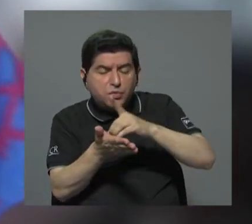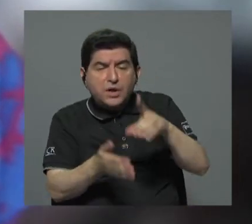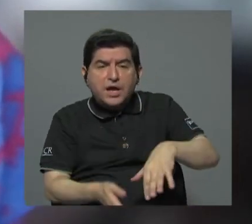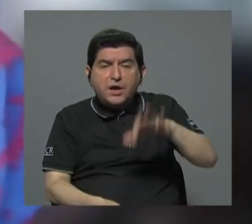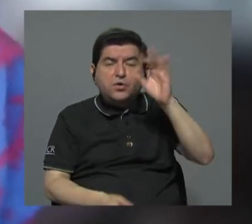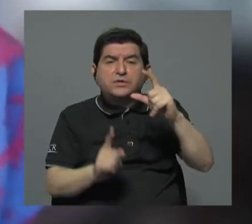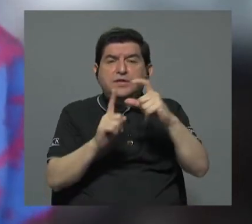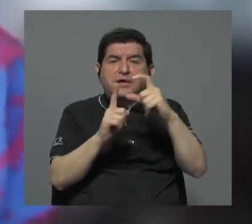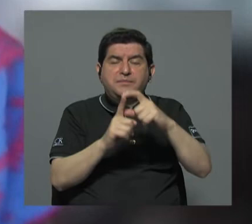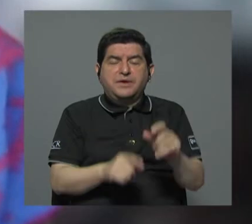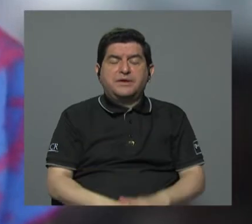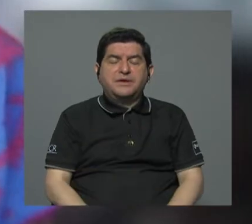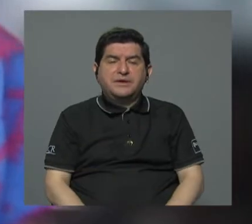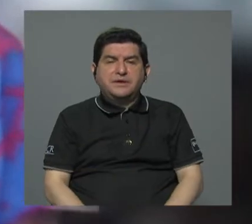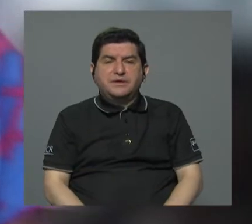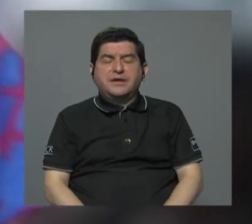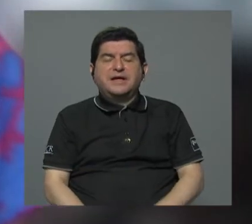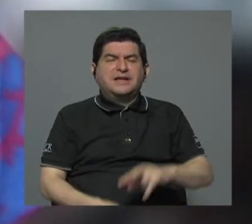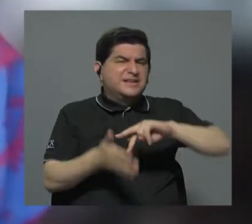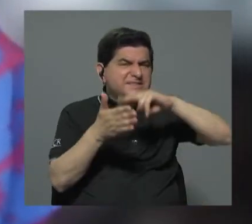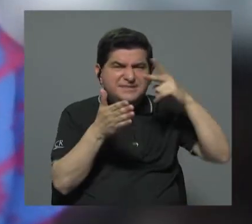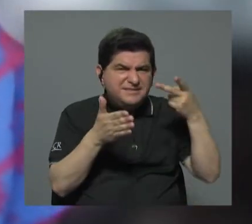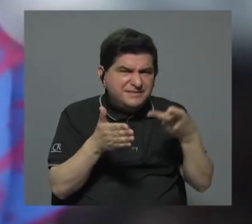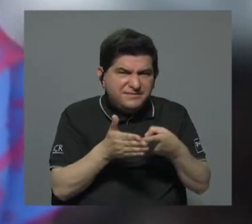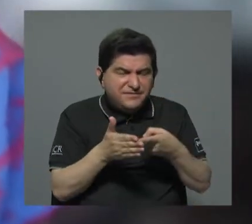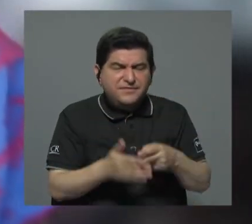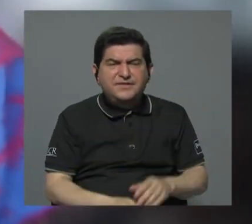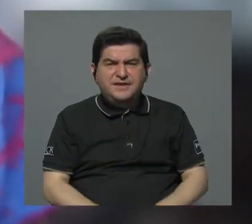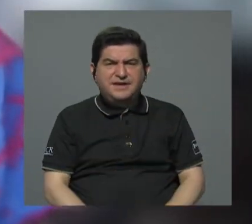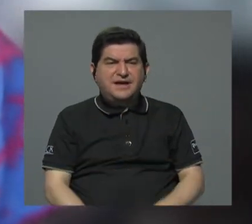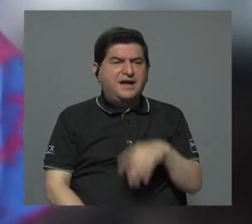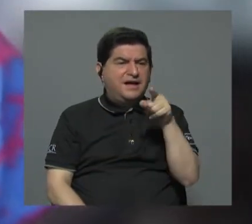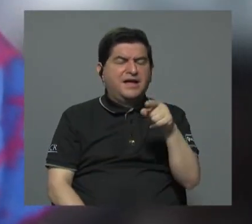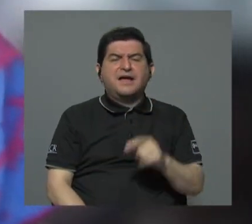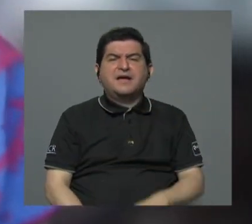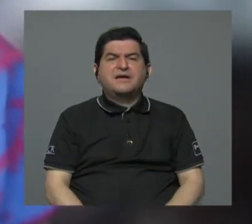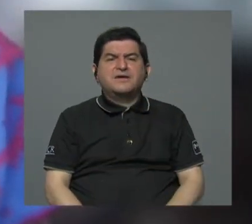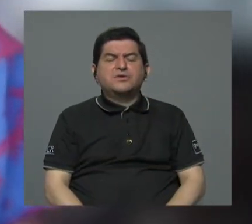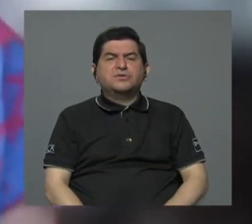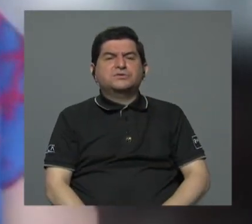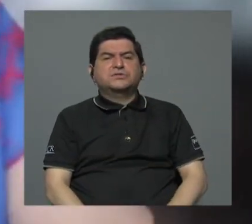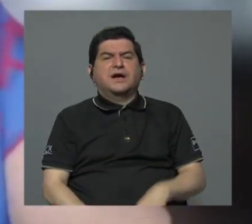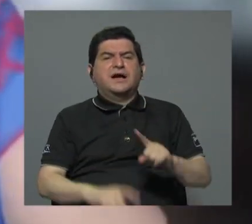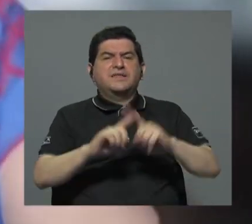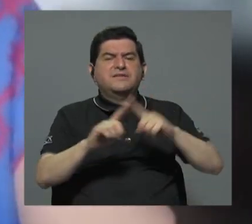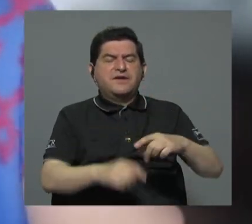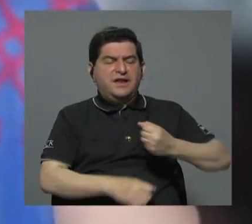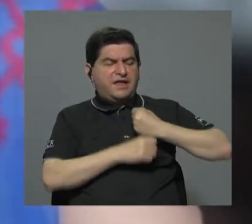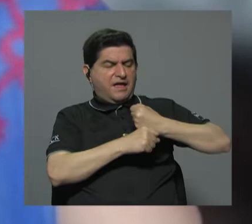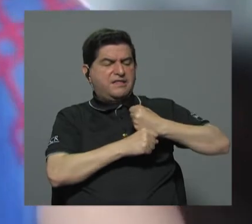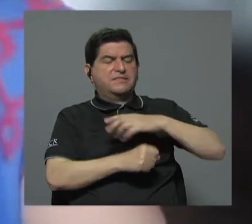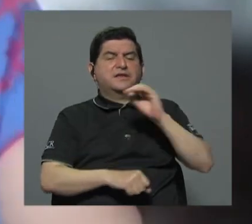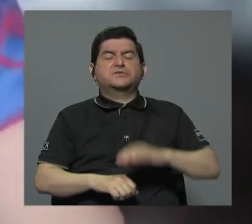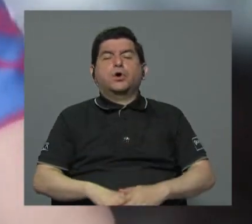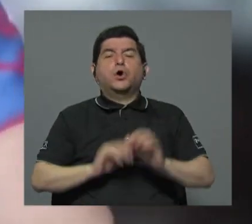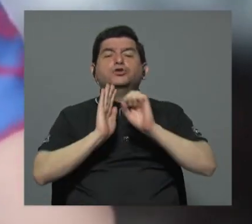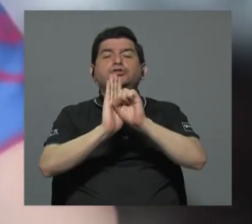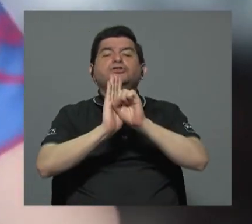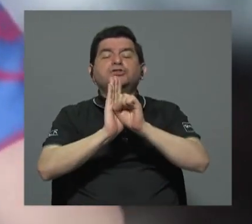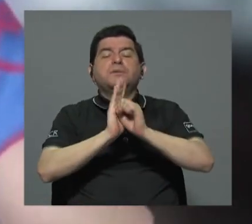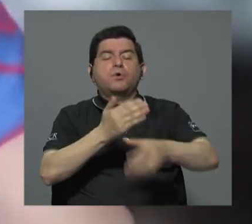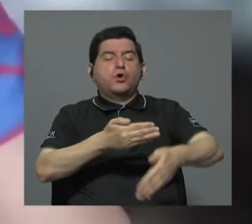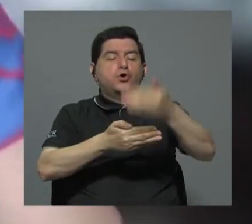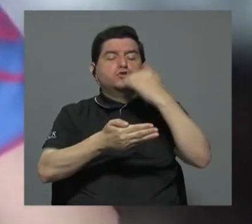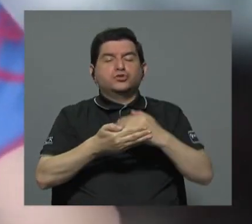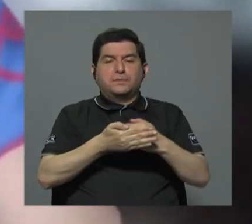encontramos la palabra tlahuistli, que es con la que ellos llaman a las armas o a las insignias